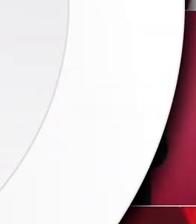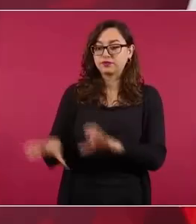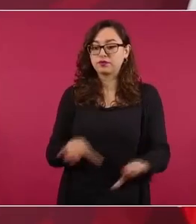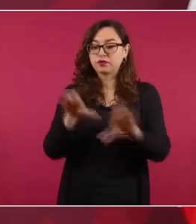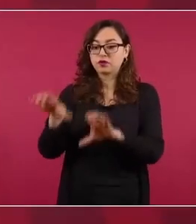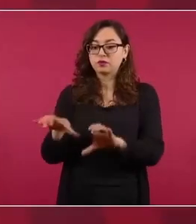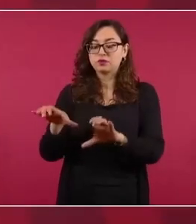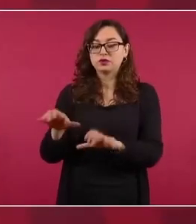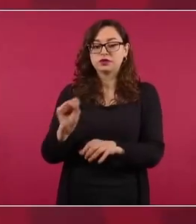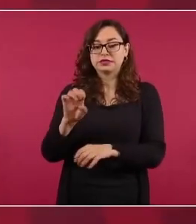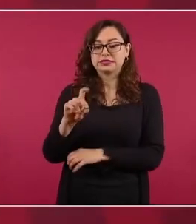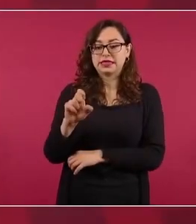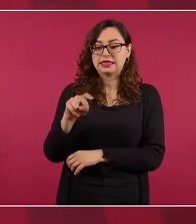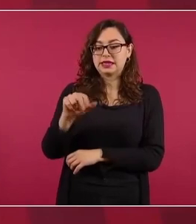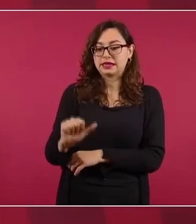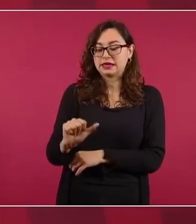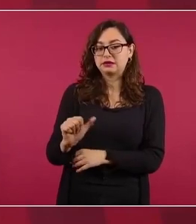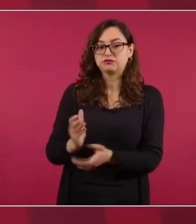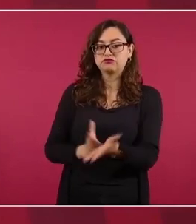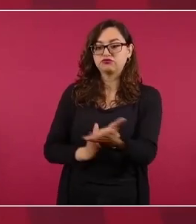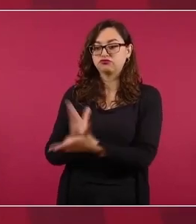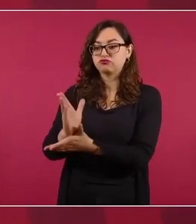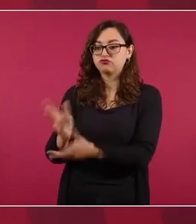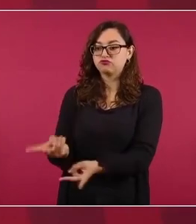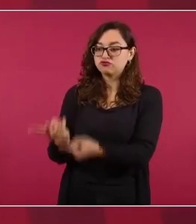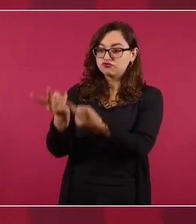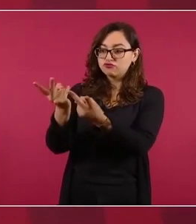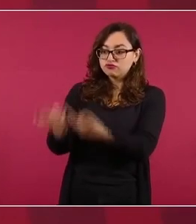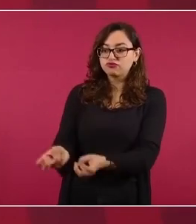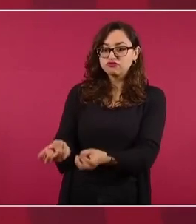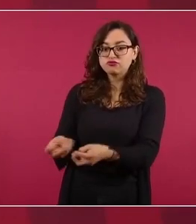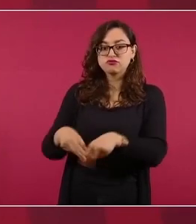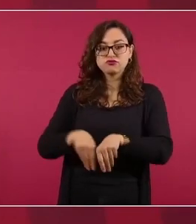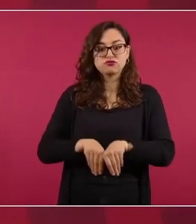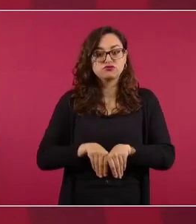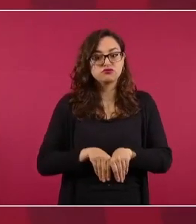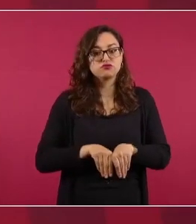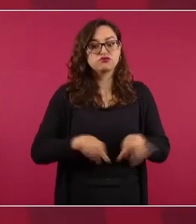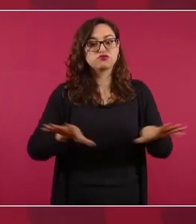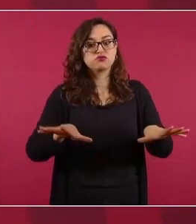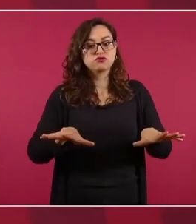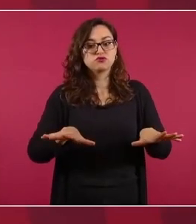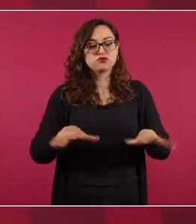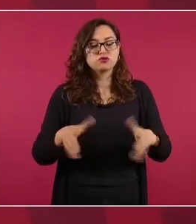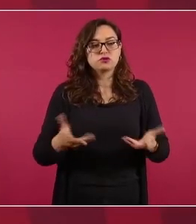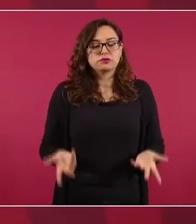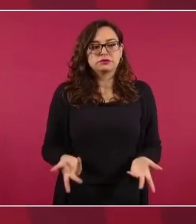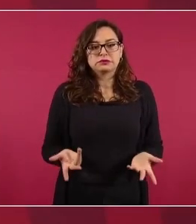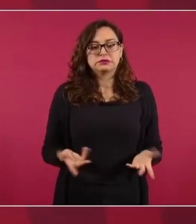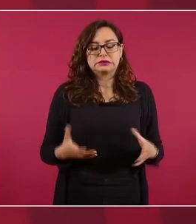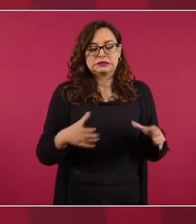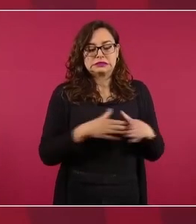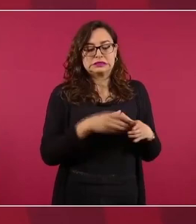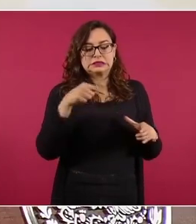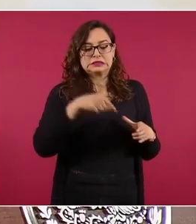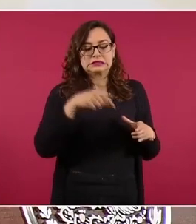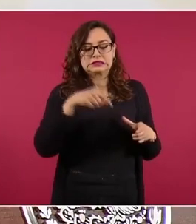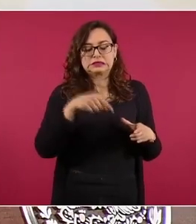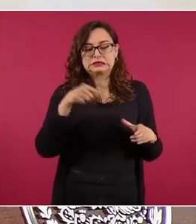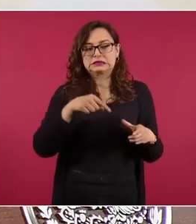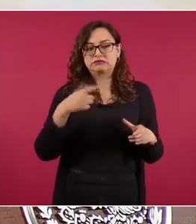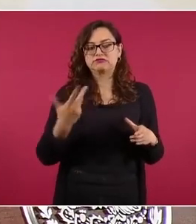de la información, debe ser pues una agencia